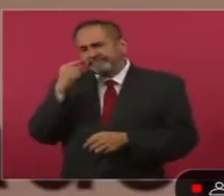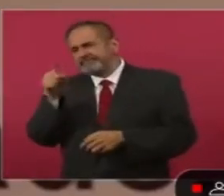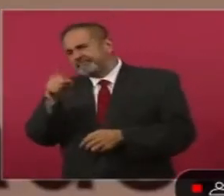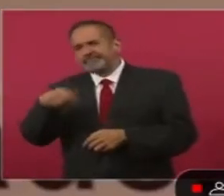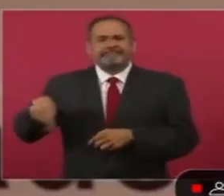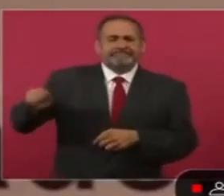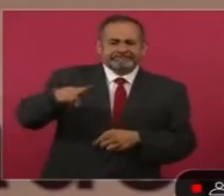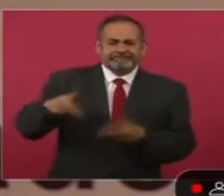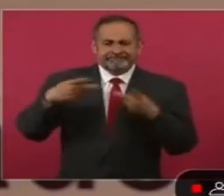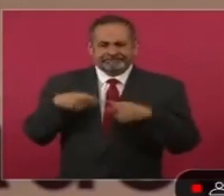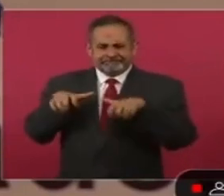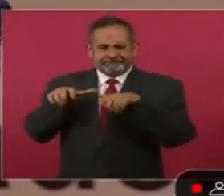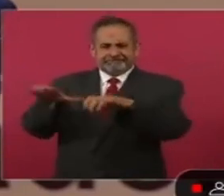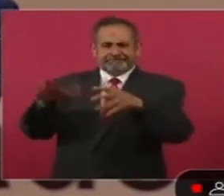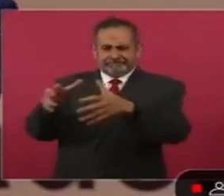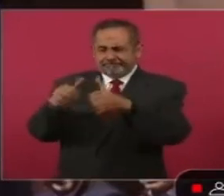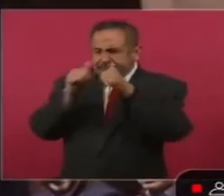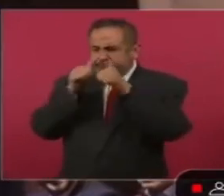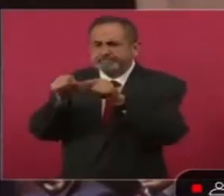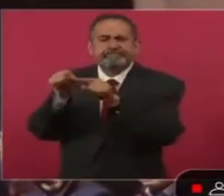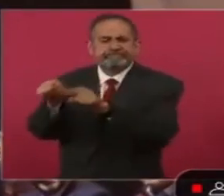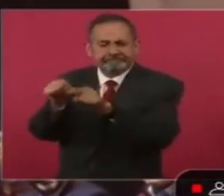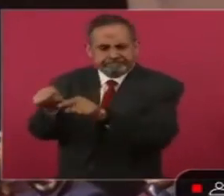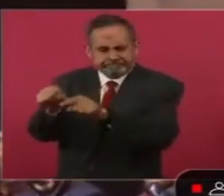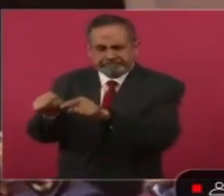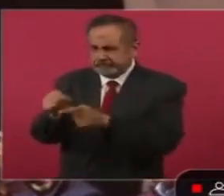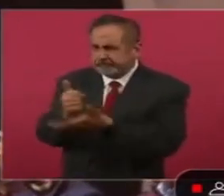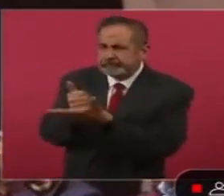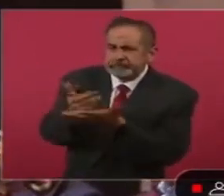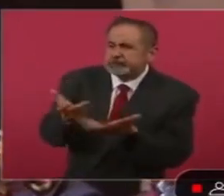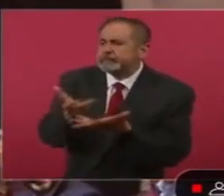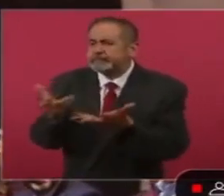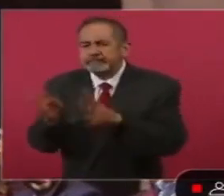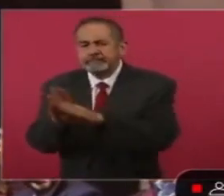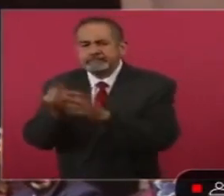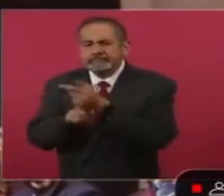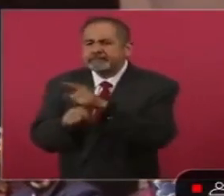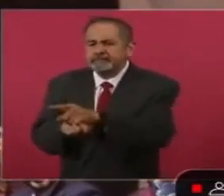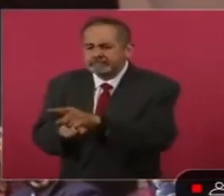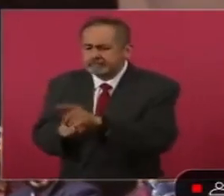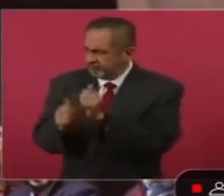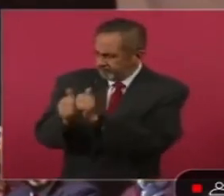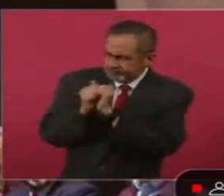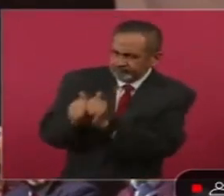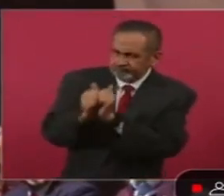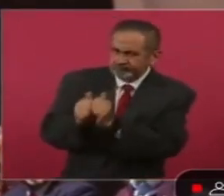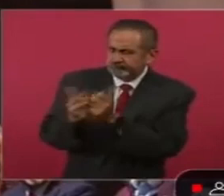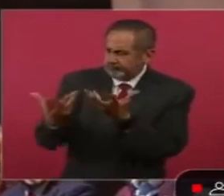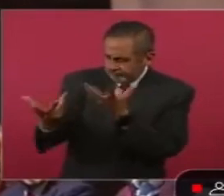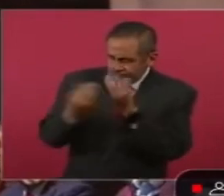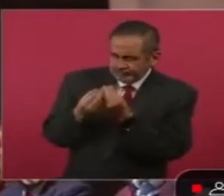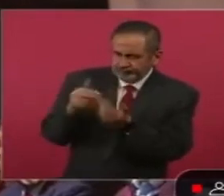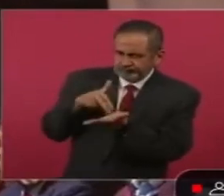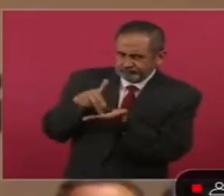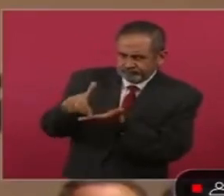siempre, atender siempre y caminar